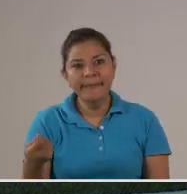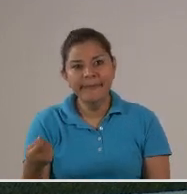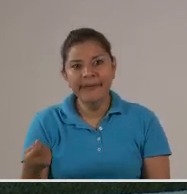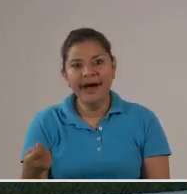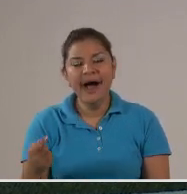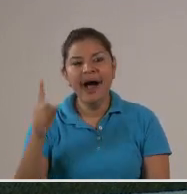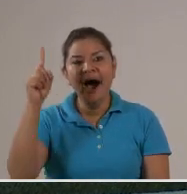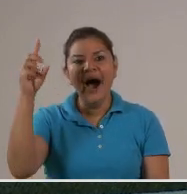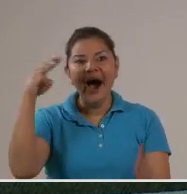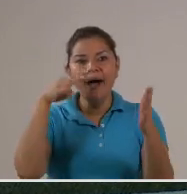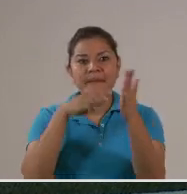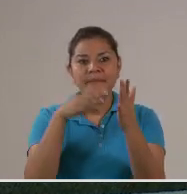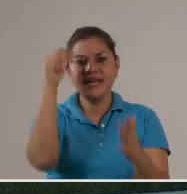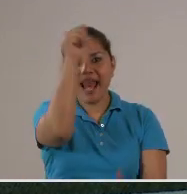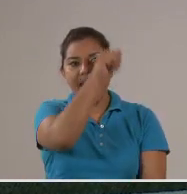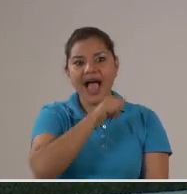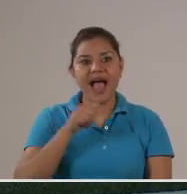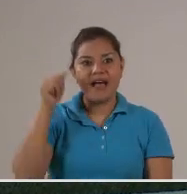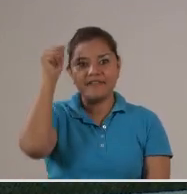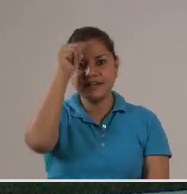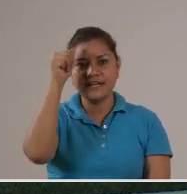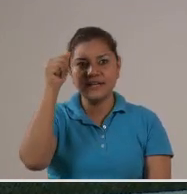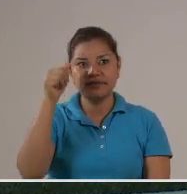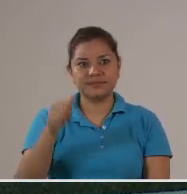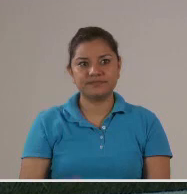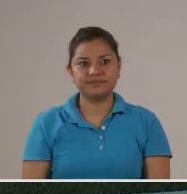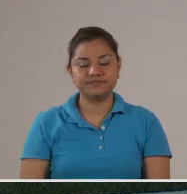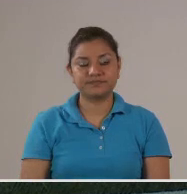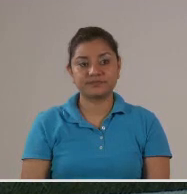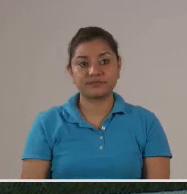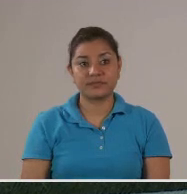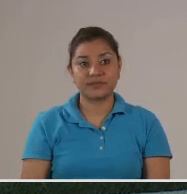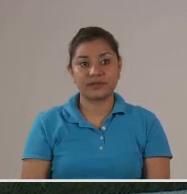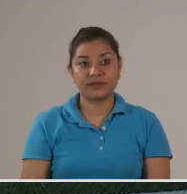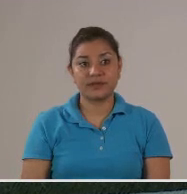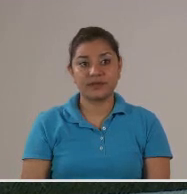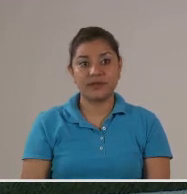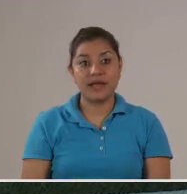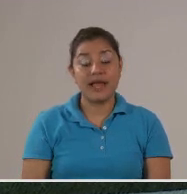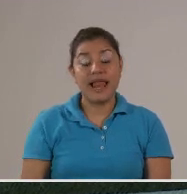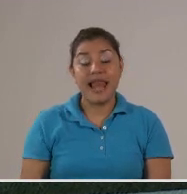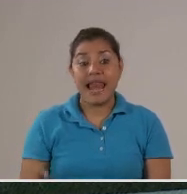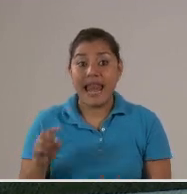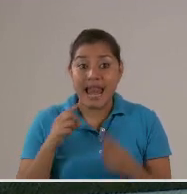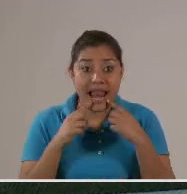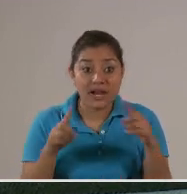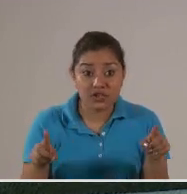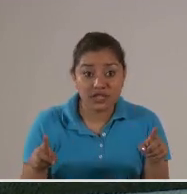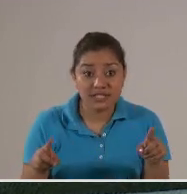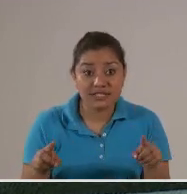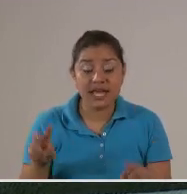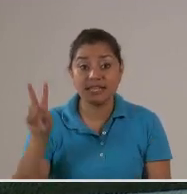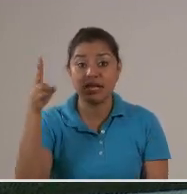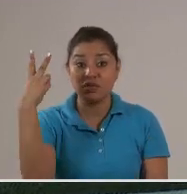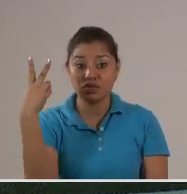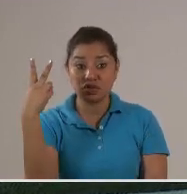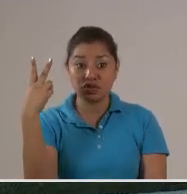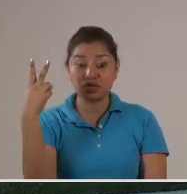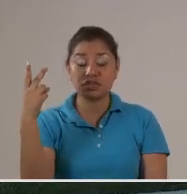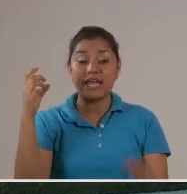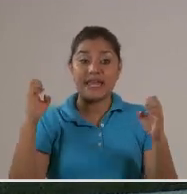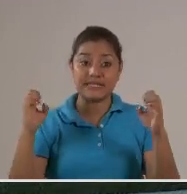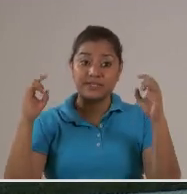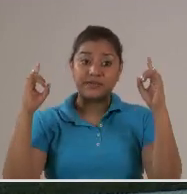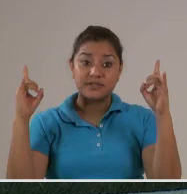como 1000 africanos la noticia de los dos norteamericanos ocupaba toda la página la